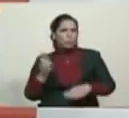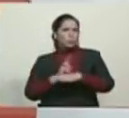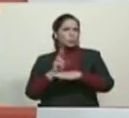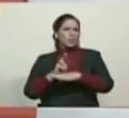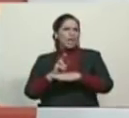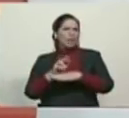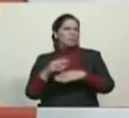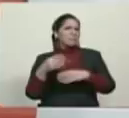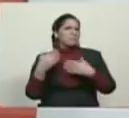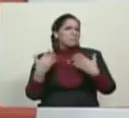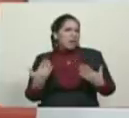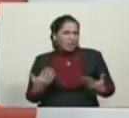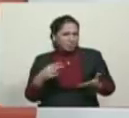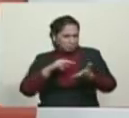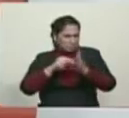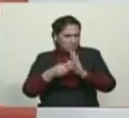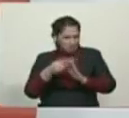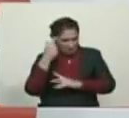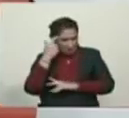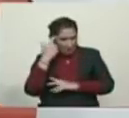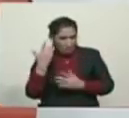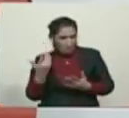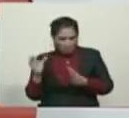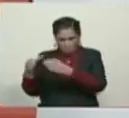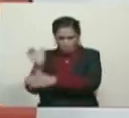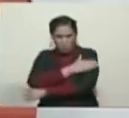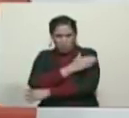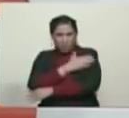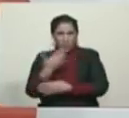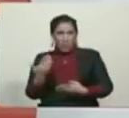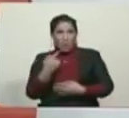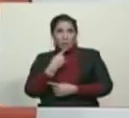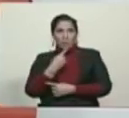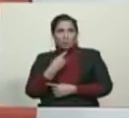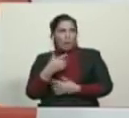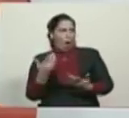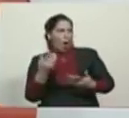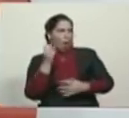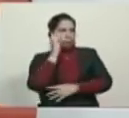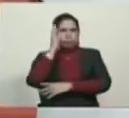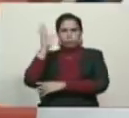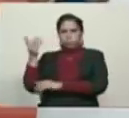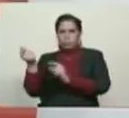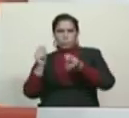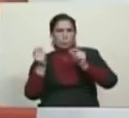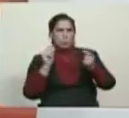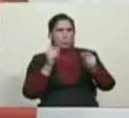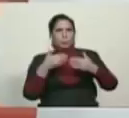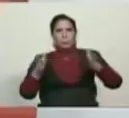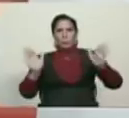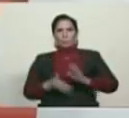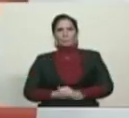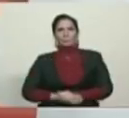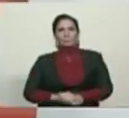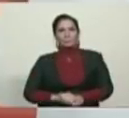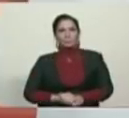en Venezuela históricamente? No, le dijeron, di cabildos abiertos. Cabildos abiertos.